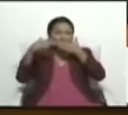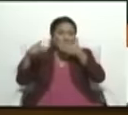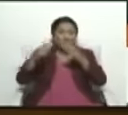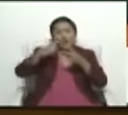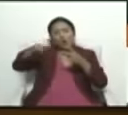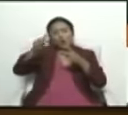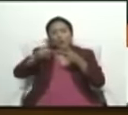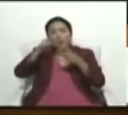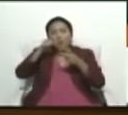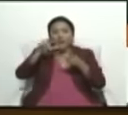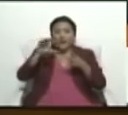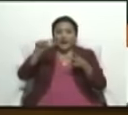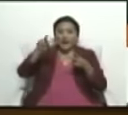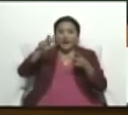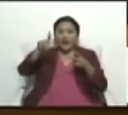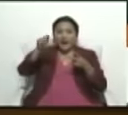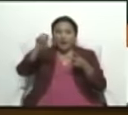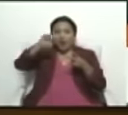Carlos Molnar.